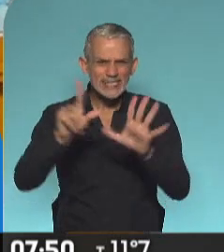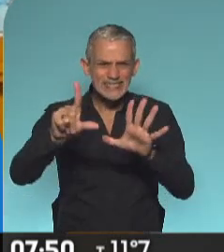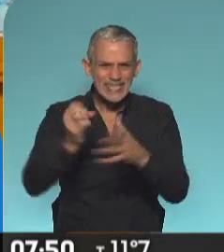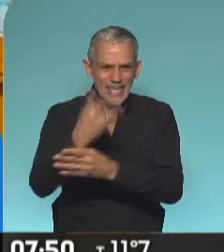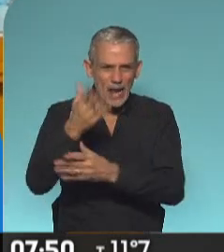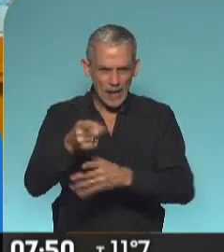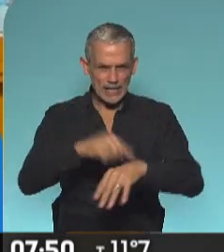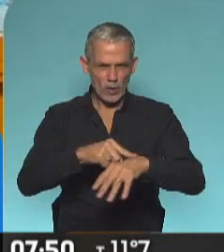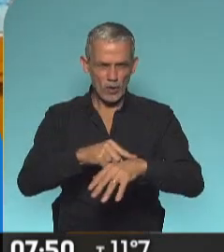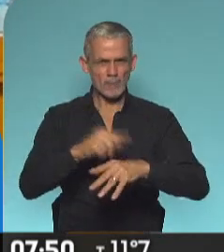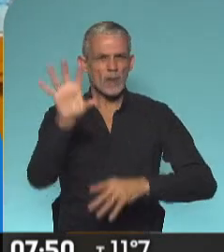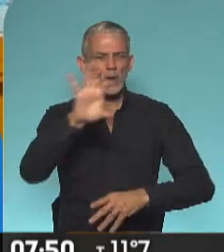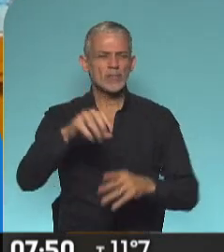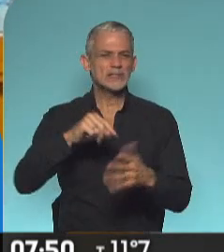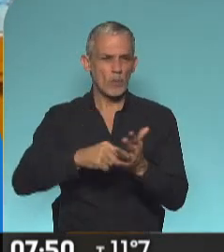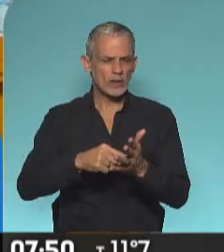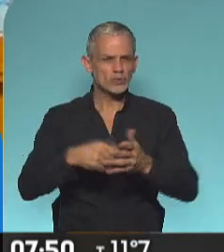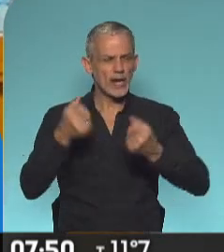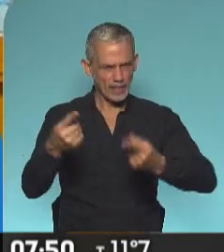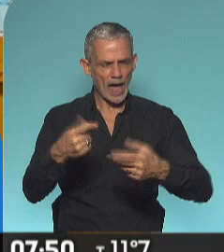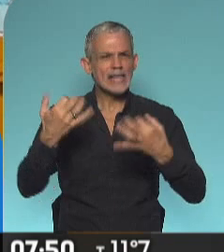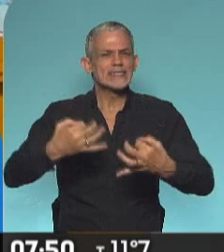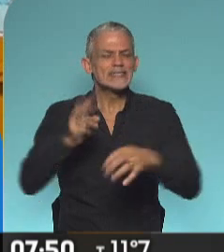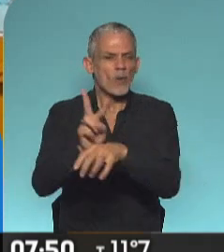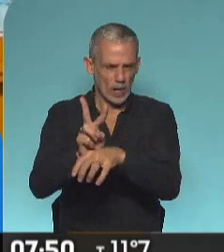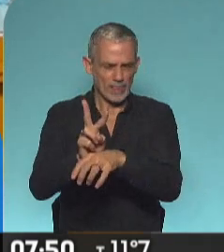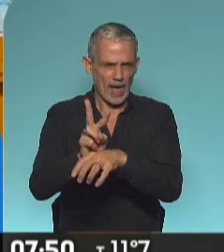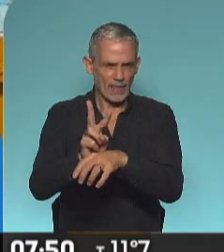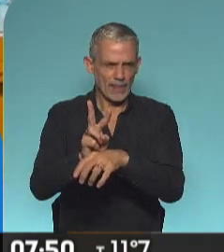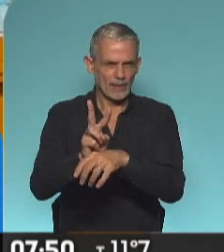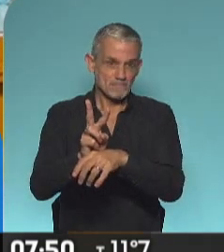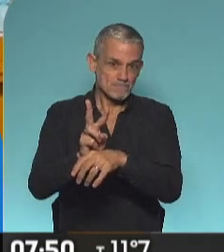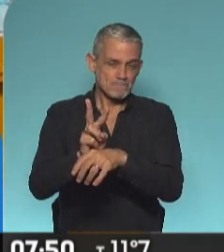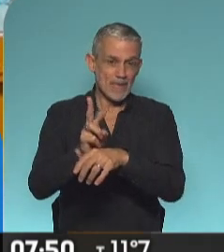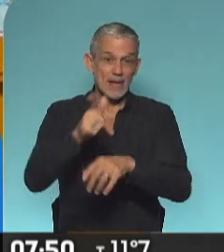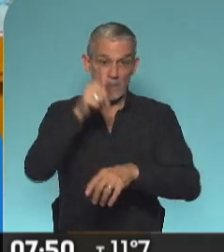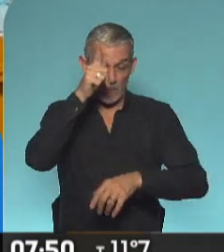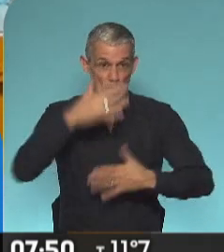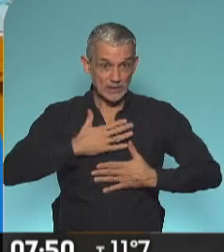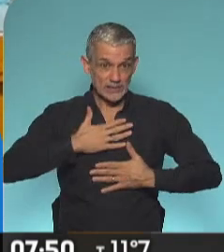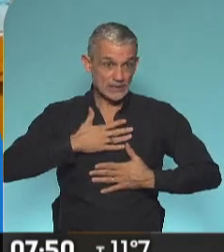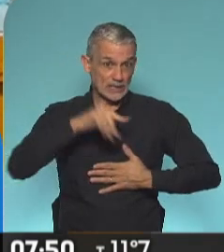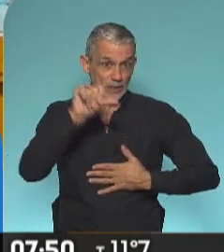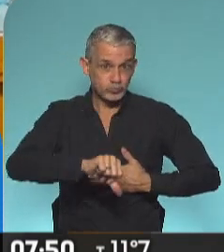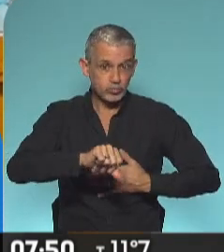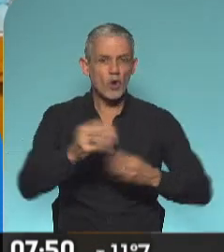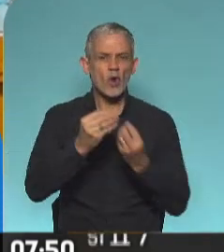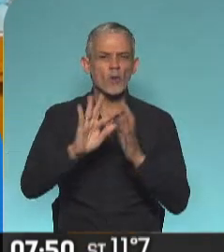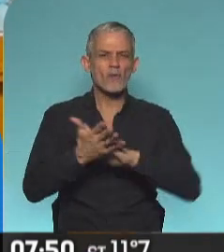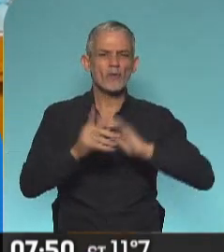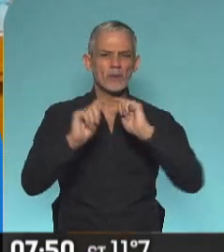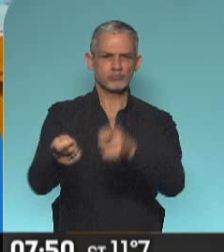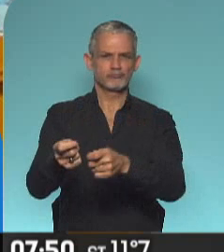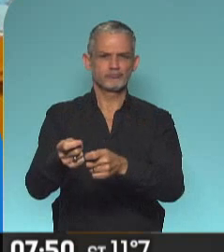se hace desde la provincia es garantizar la seguridad, y si no la podemos garantizar con nuestra policía, será a través de